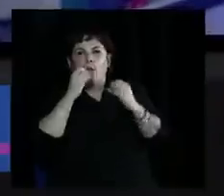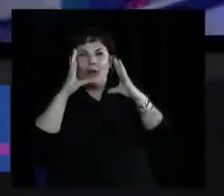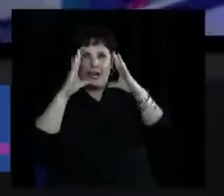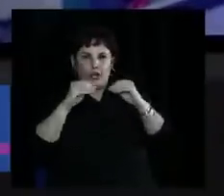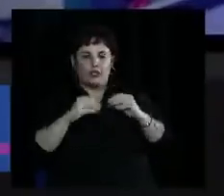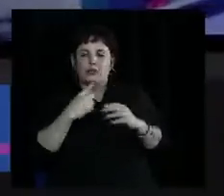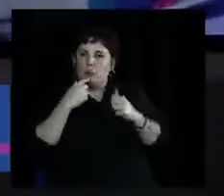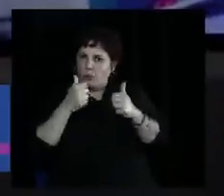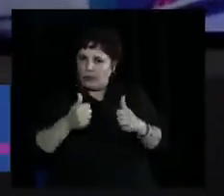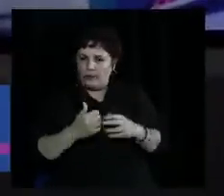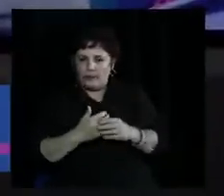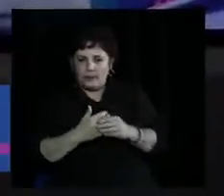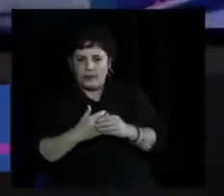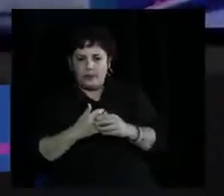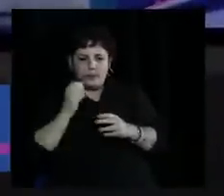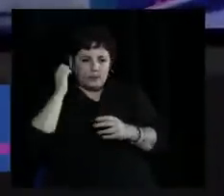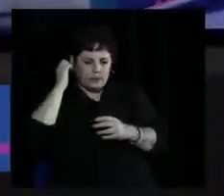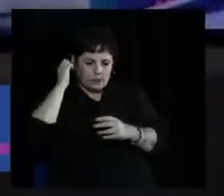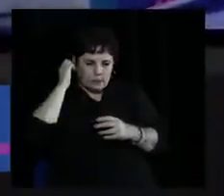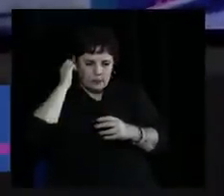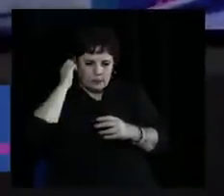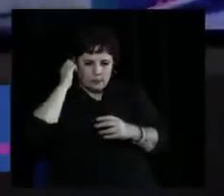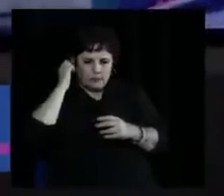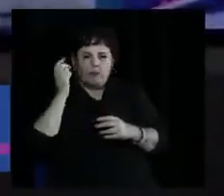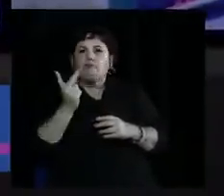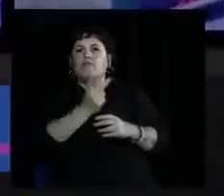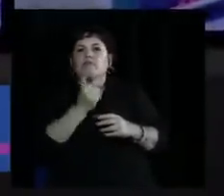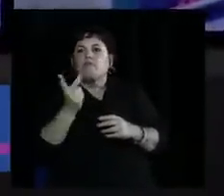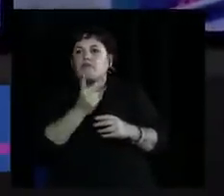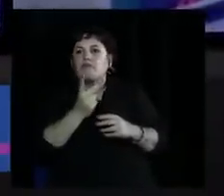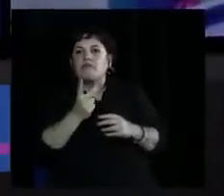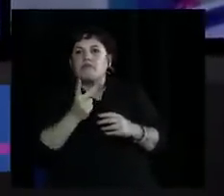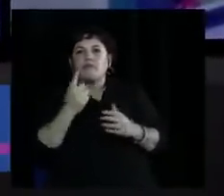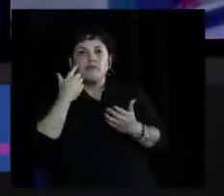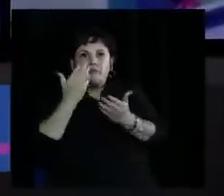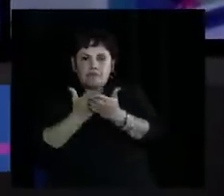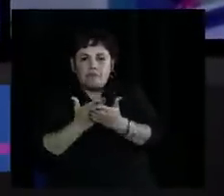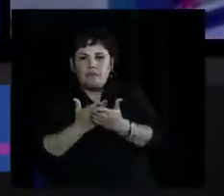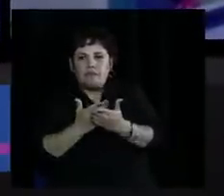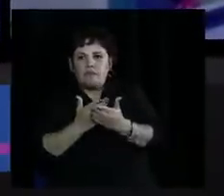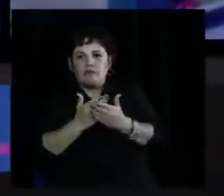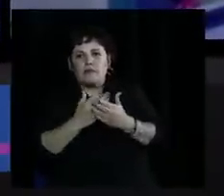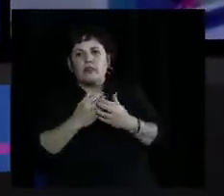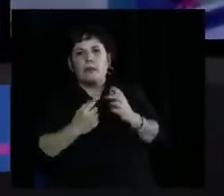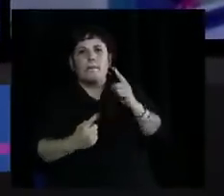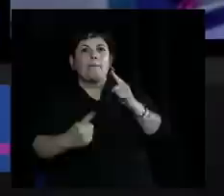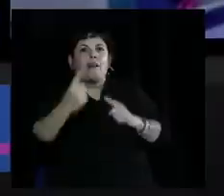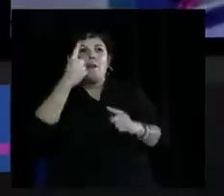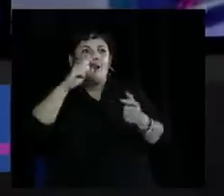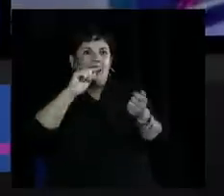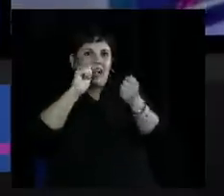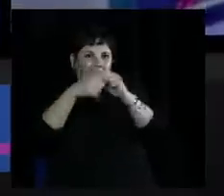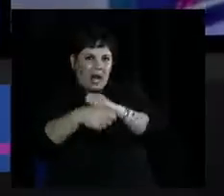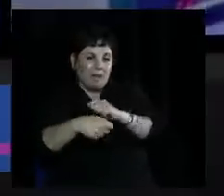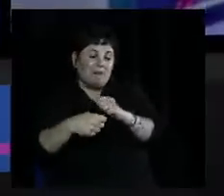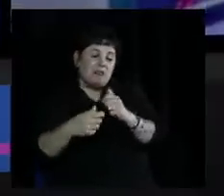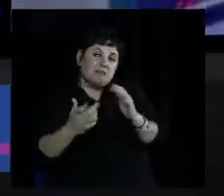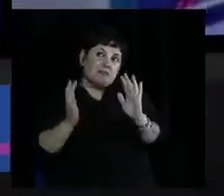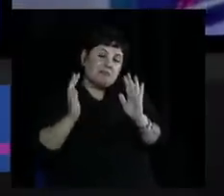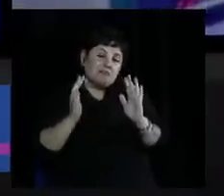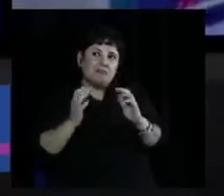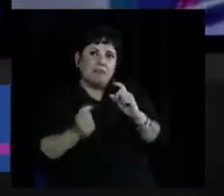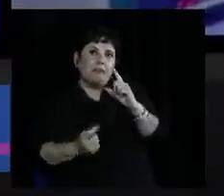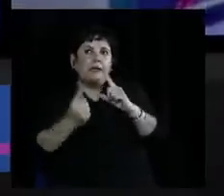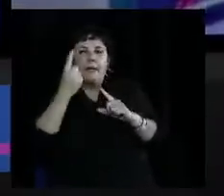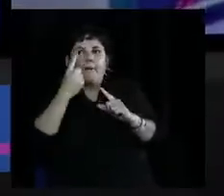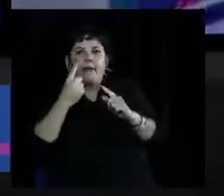bien. Bueno, Sole, Poppi, les propongo iniciar con uno de los primeros cambios, diría yo,